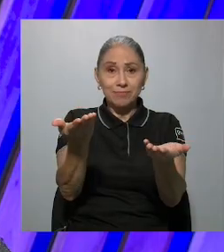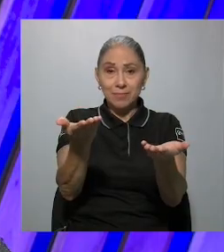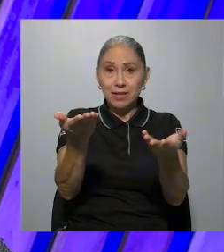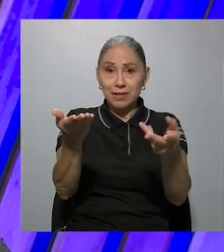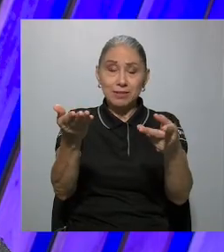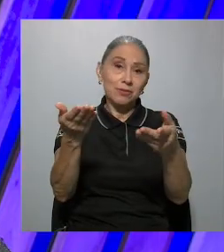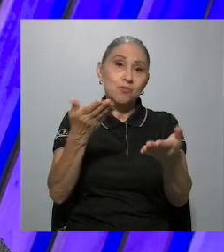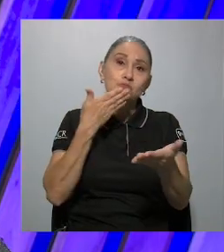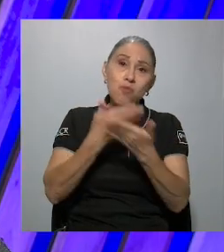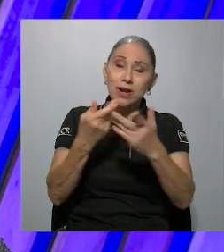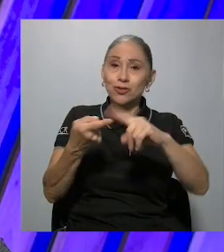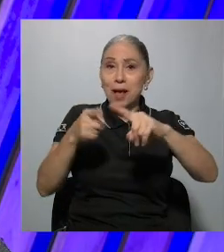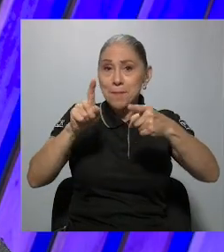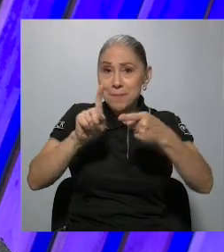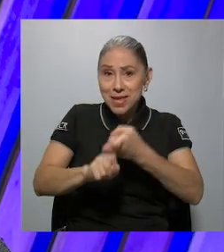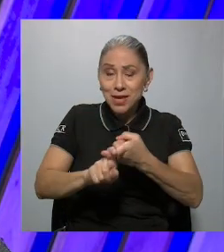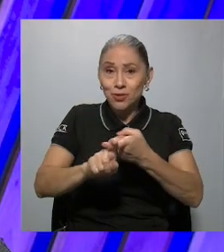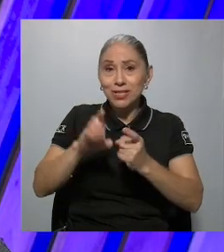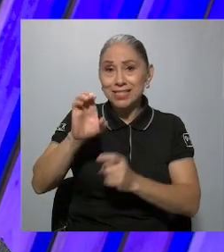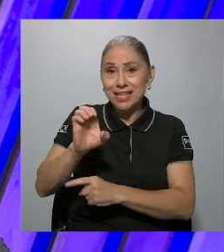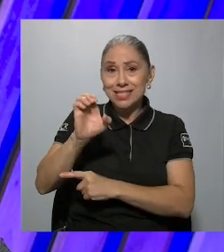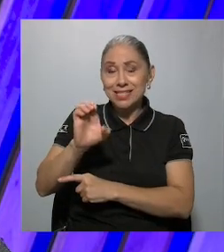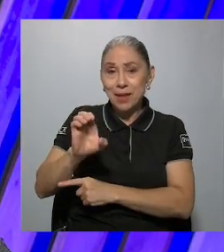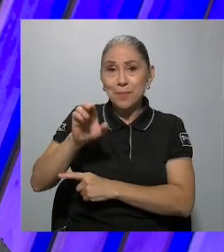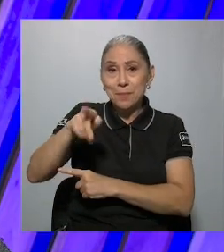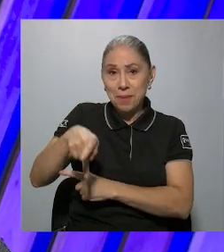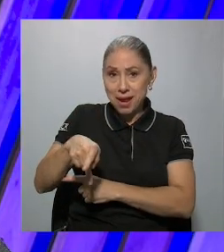mis buenos amigos del CCP